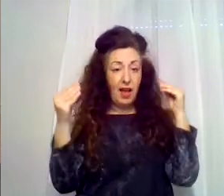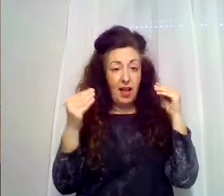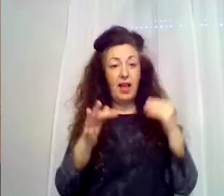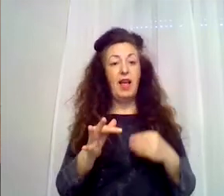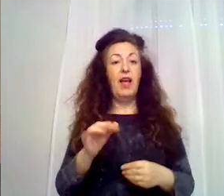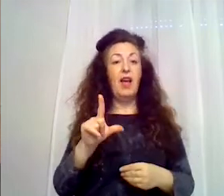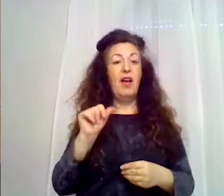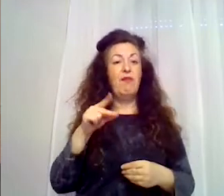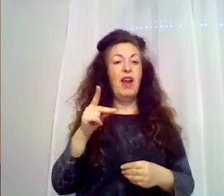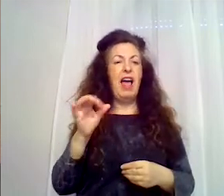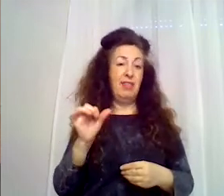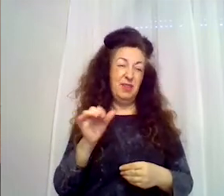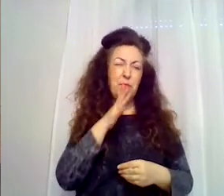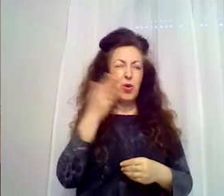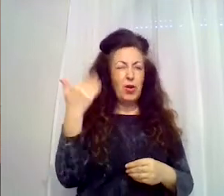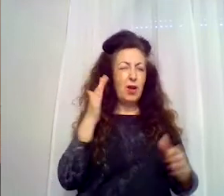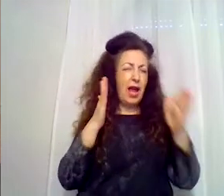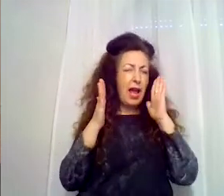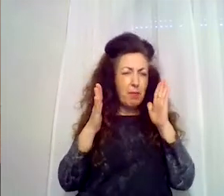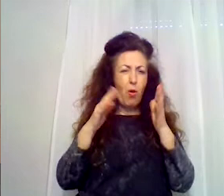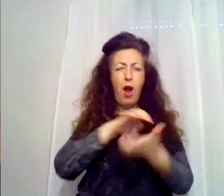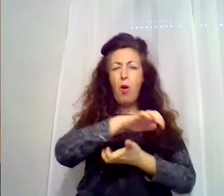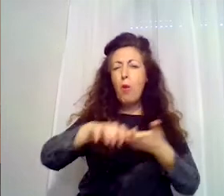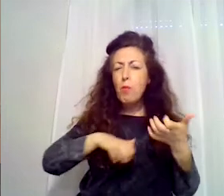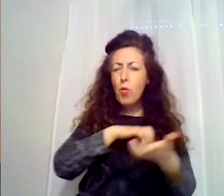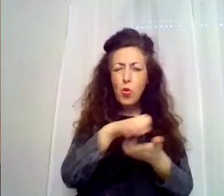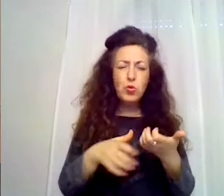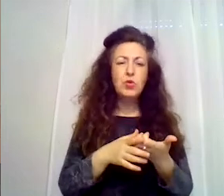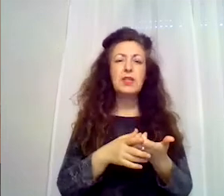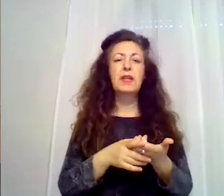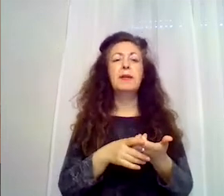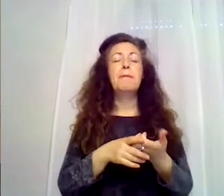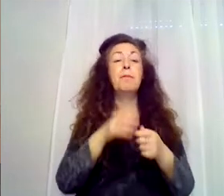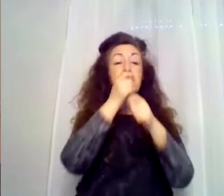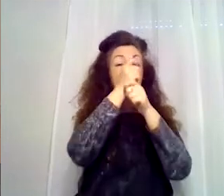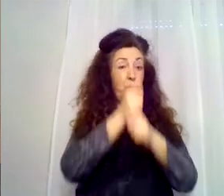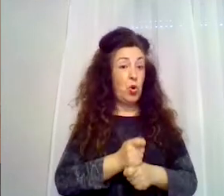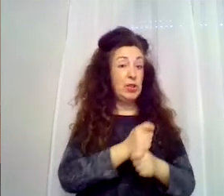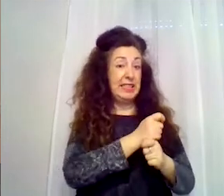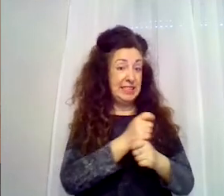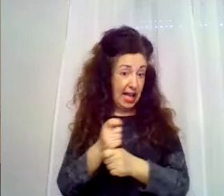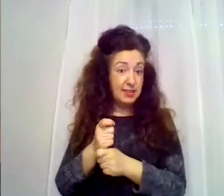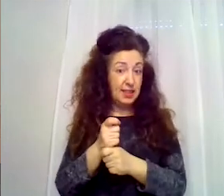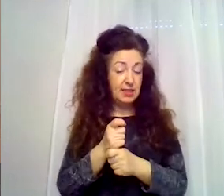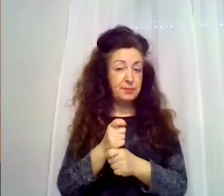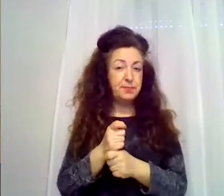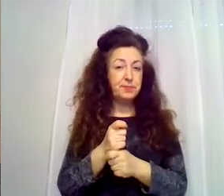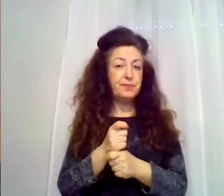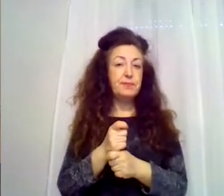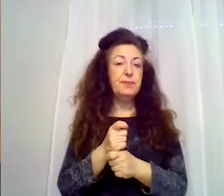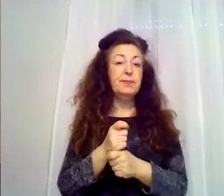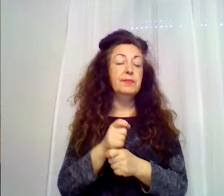deshaciendo conciliábulos anticatólicos. Es decir, España lucha a favor de la Iglesia católica, cuenta naturalmente